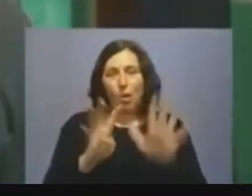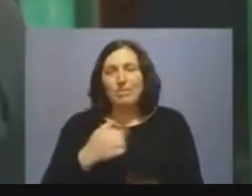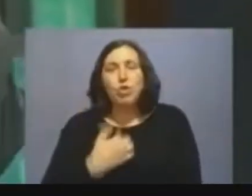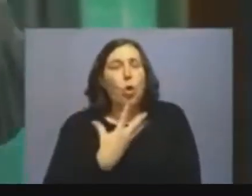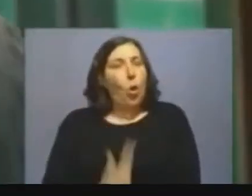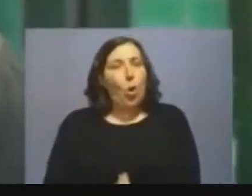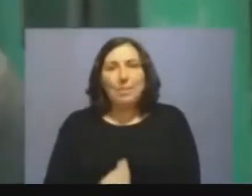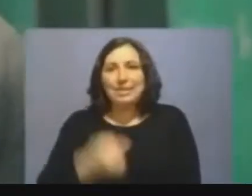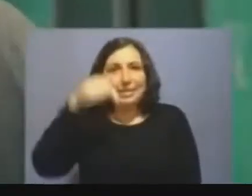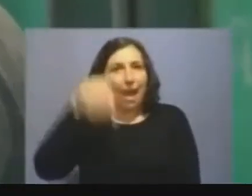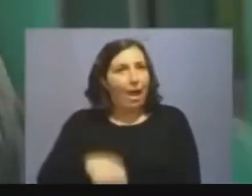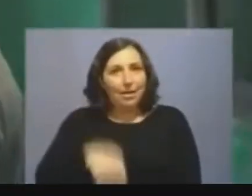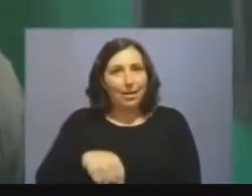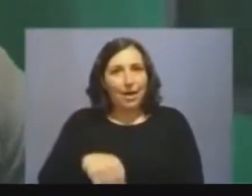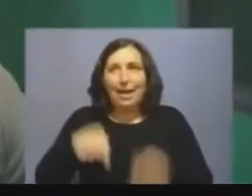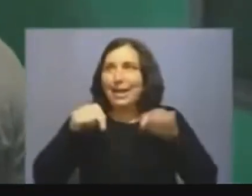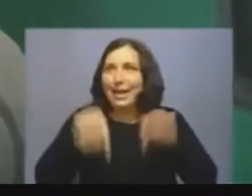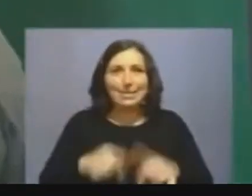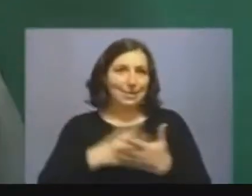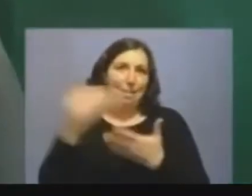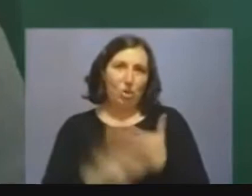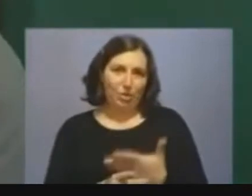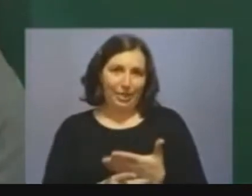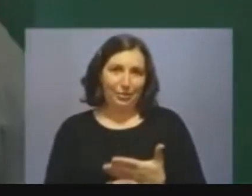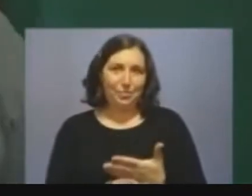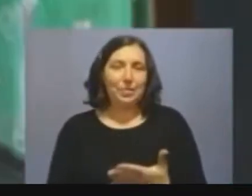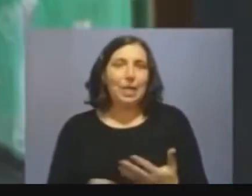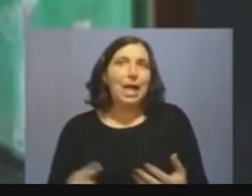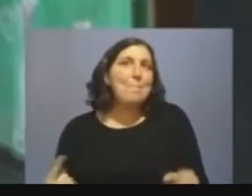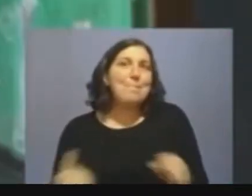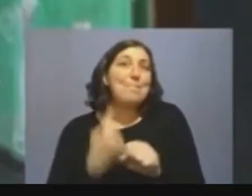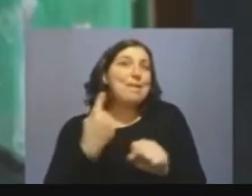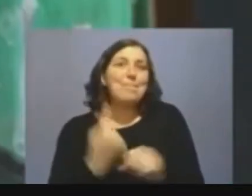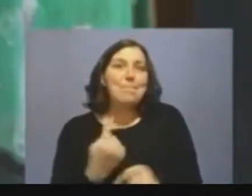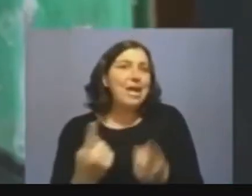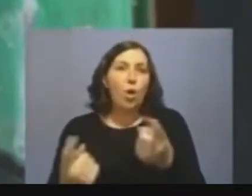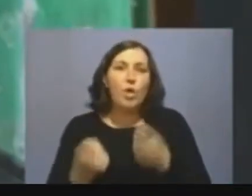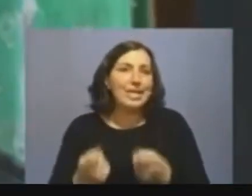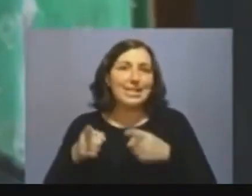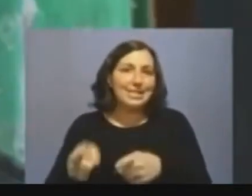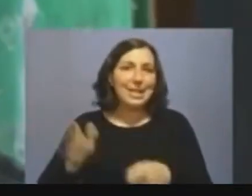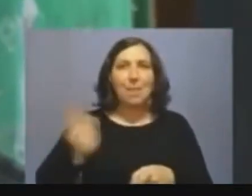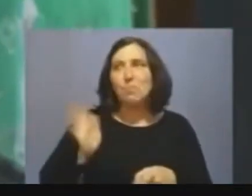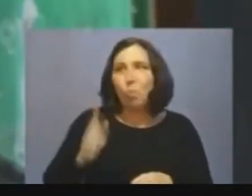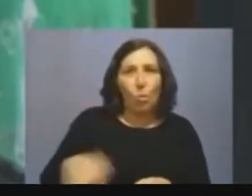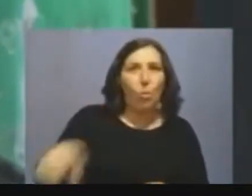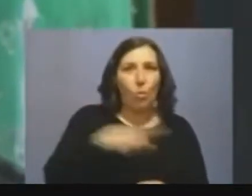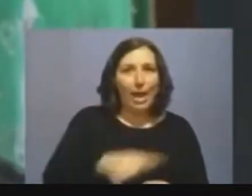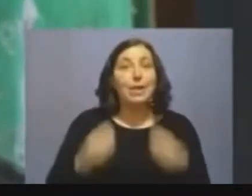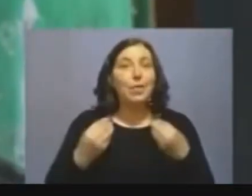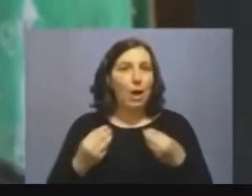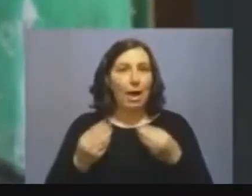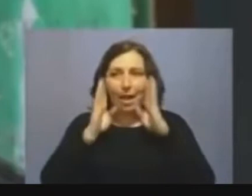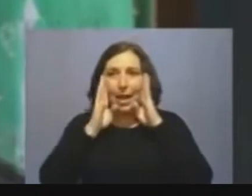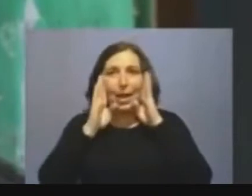este muy transformador en todo el proceso es que la maternidad nos cambia para toda la vida para siempre a este y